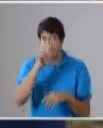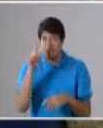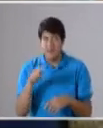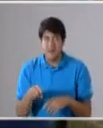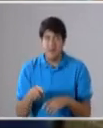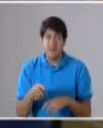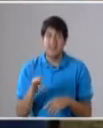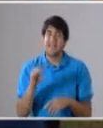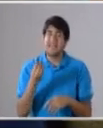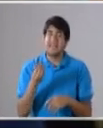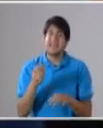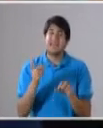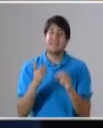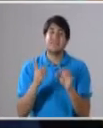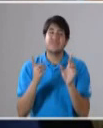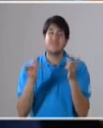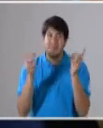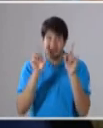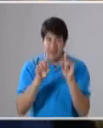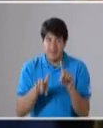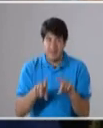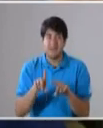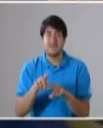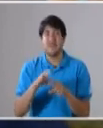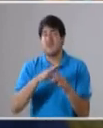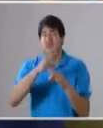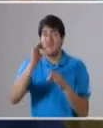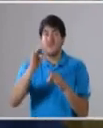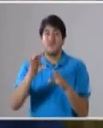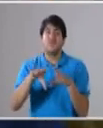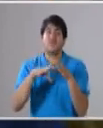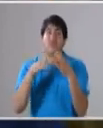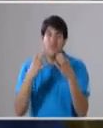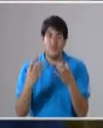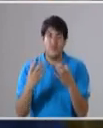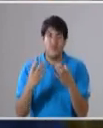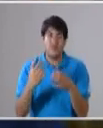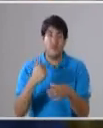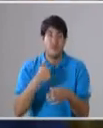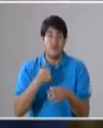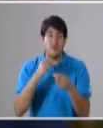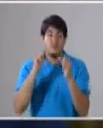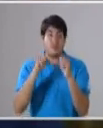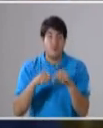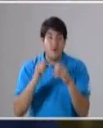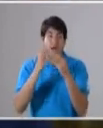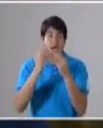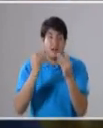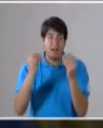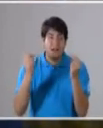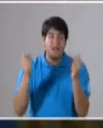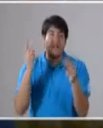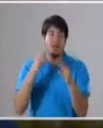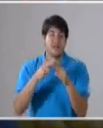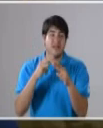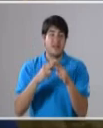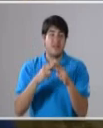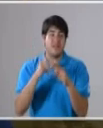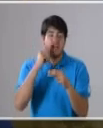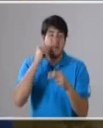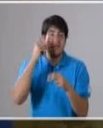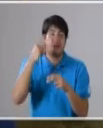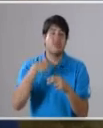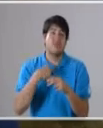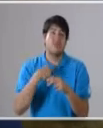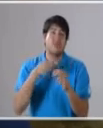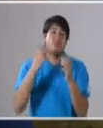Dudas de qué es lo que está pasando, qué va a pasar, cómo va a ser la cosa. Y lo que yo pueda aclarar, en el nombre del Señor lo voy a aclarar. Lo que no